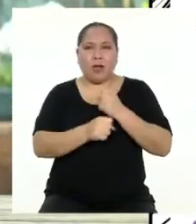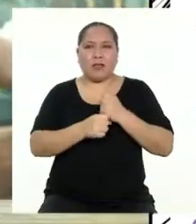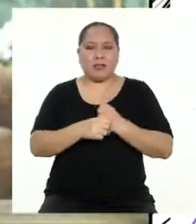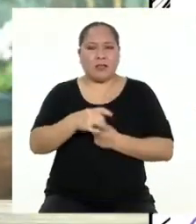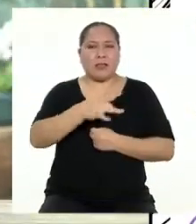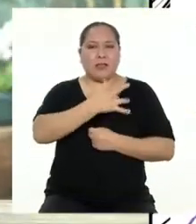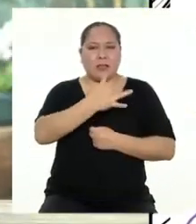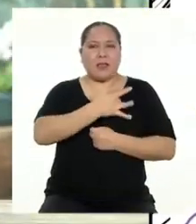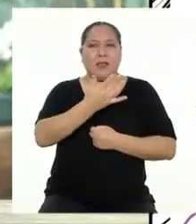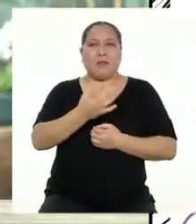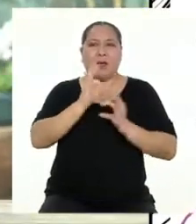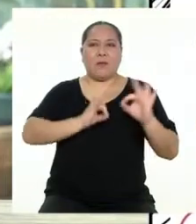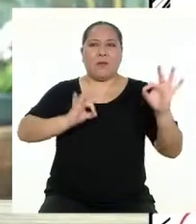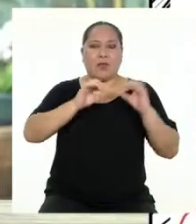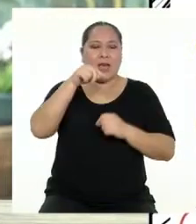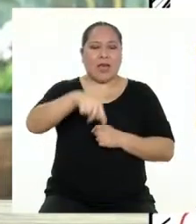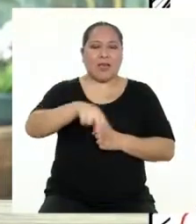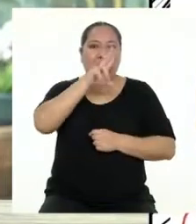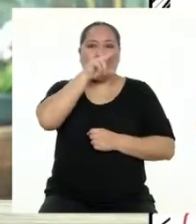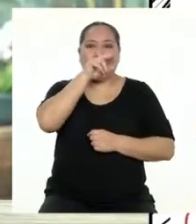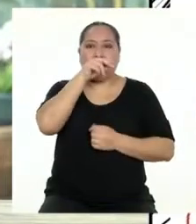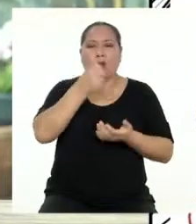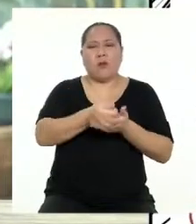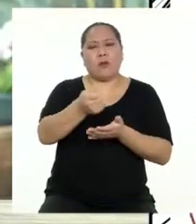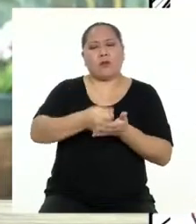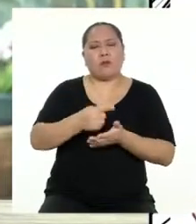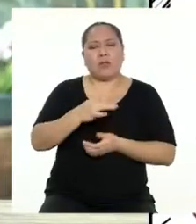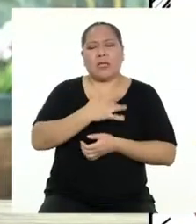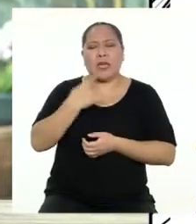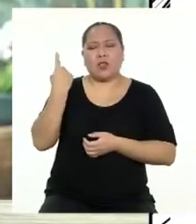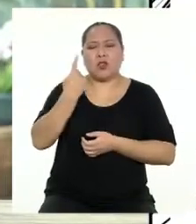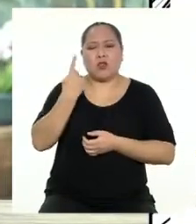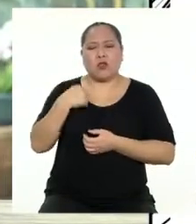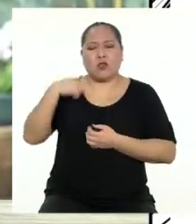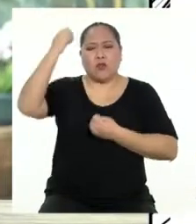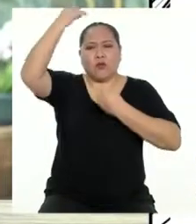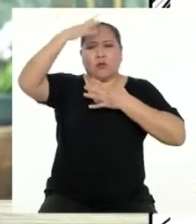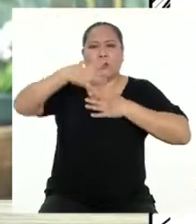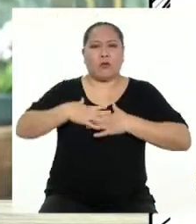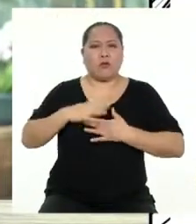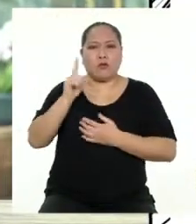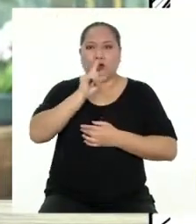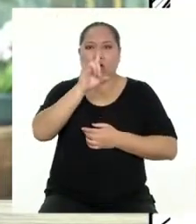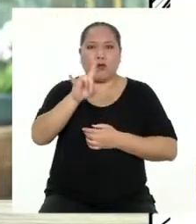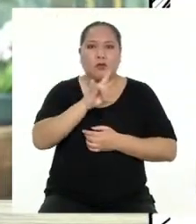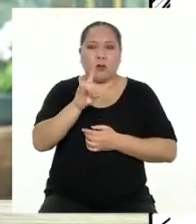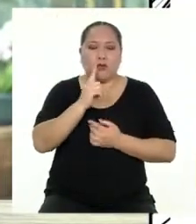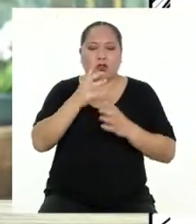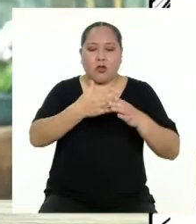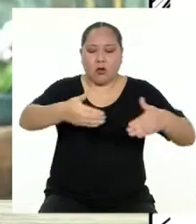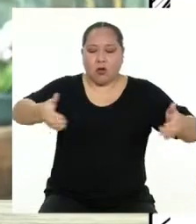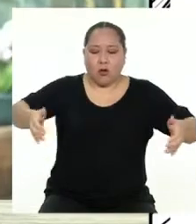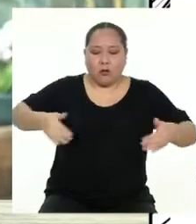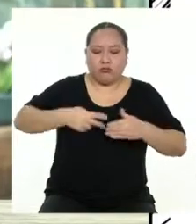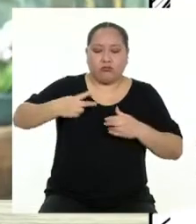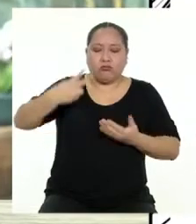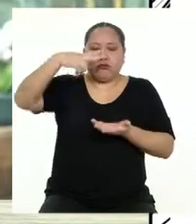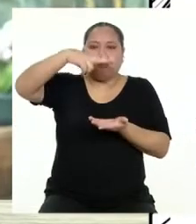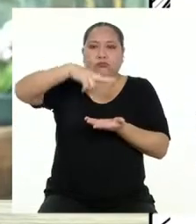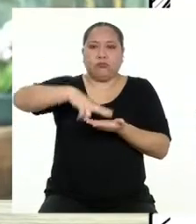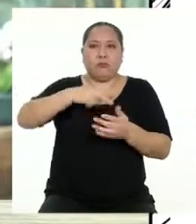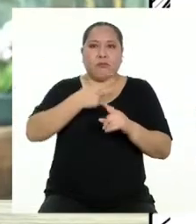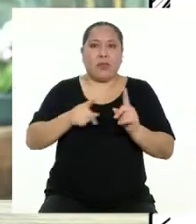importante. Este patito me lo compré porque me sentía solo cuando me bañaba. No lo he podido usar hasta ahora porque no tengo tina, pero eso es